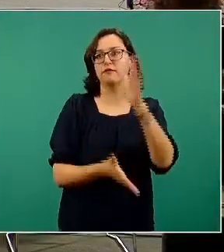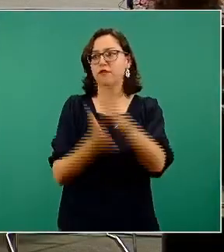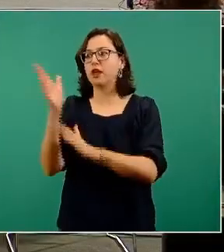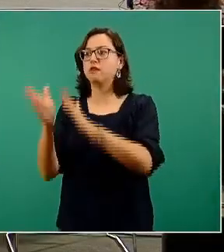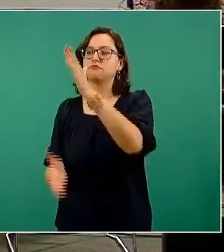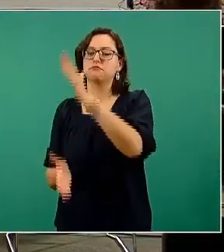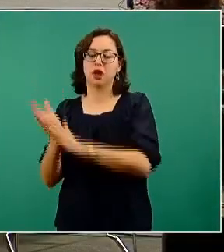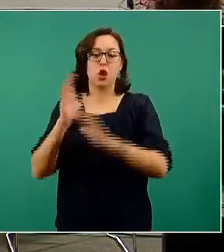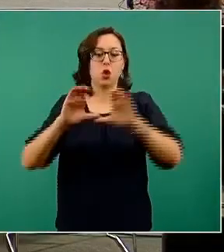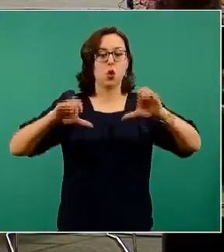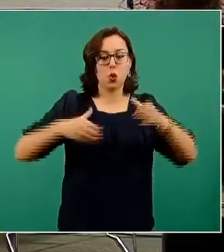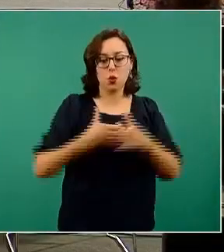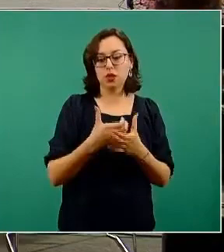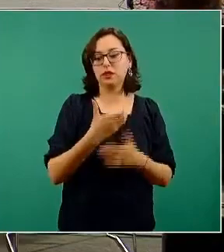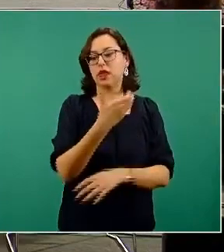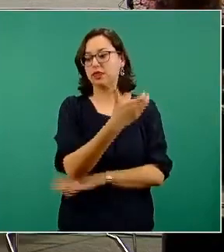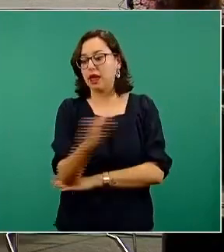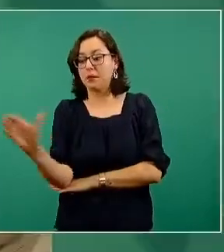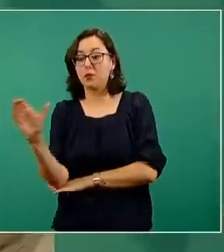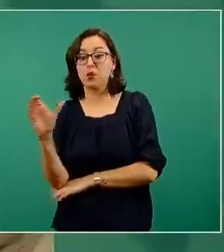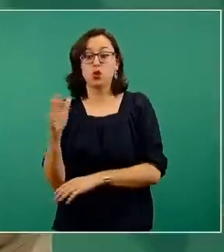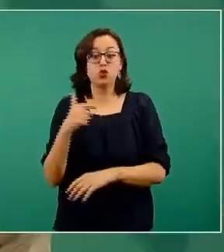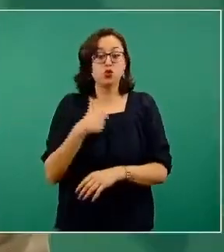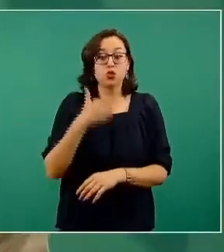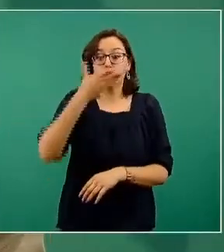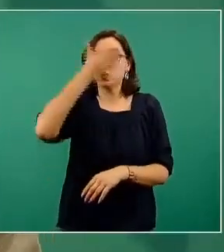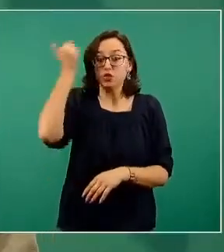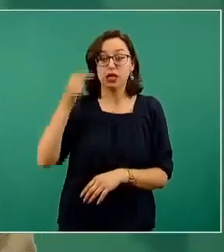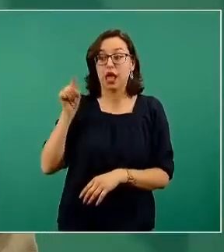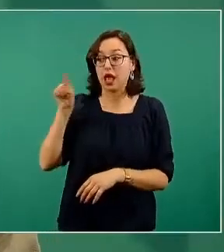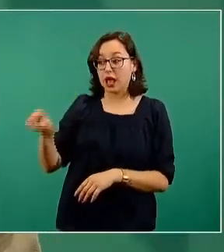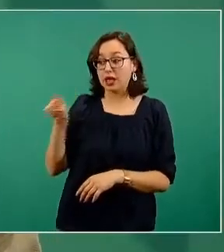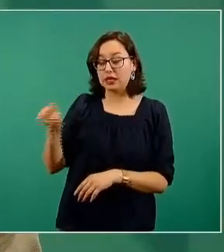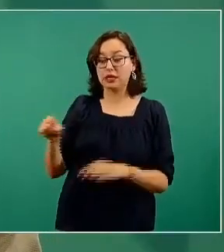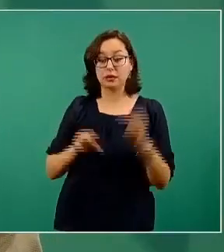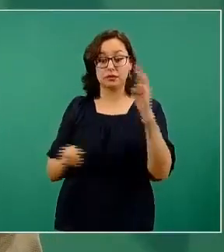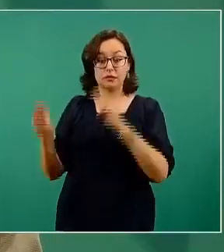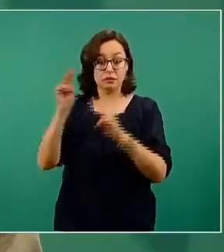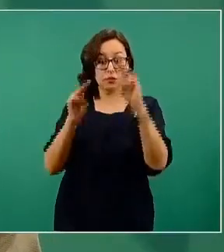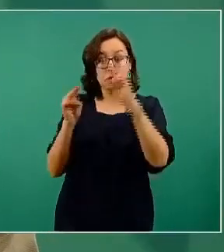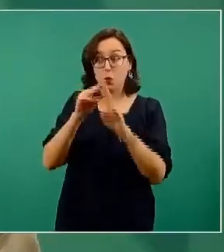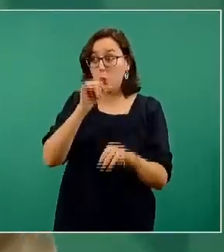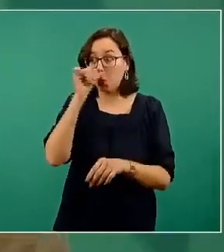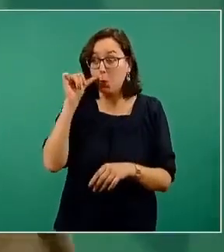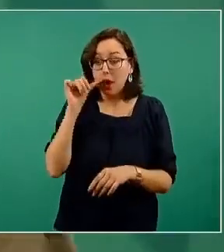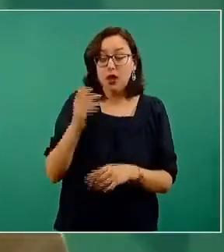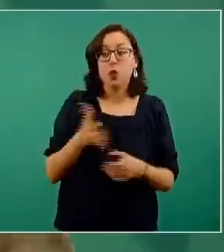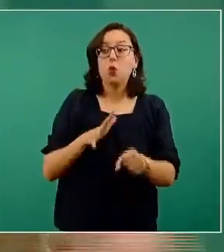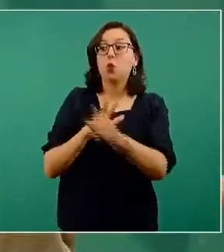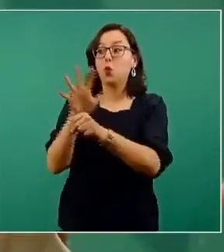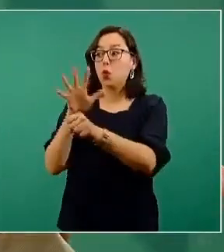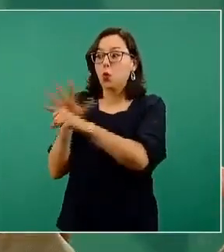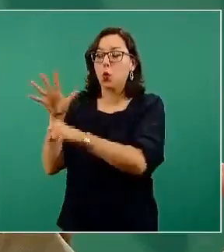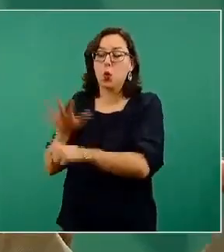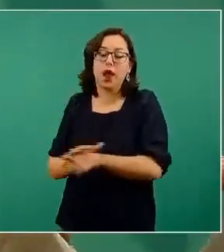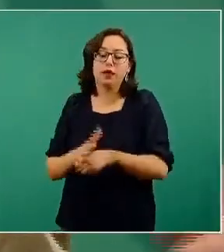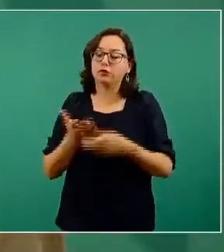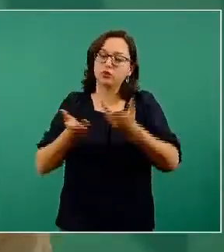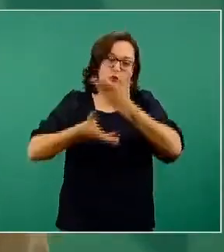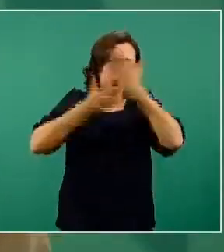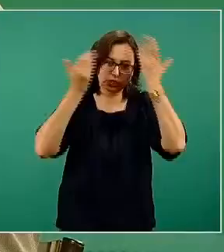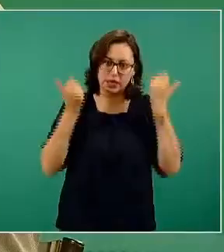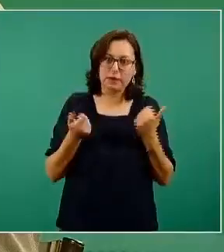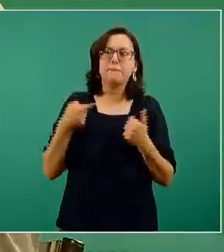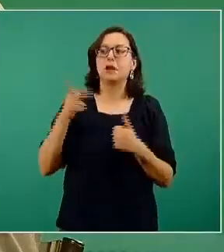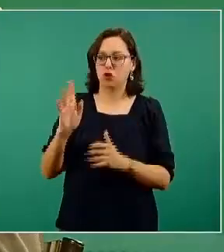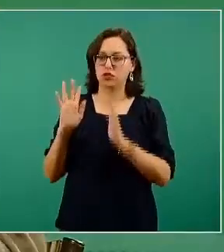en esas comunidades, en la Sierra Juárez, según ya se iniciaron varios municipios. Con AstraZeneca se distribuyó en las